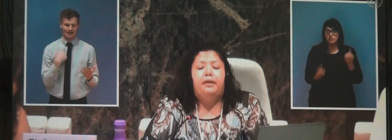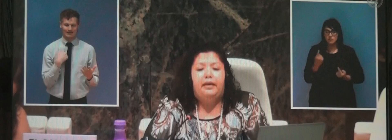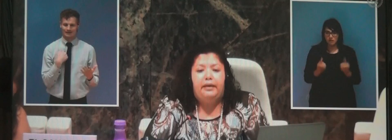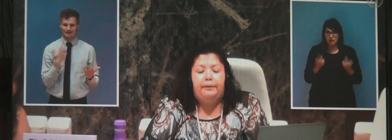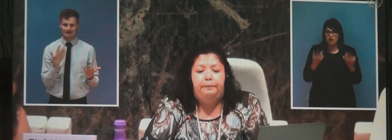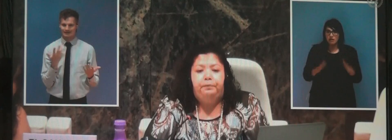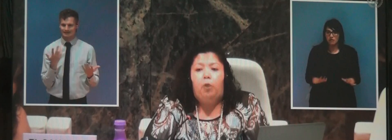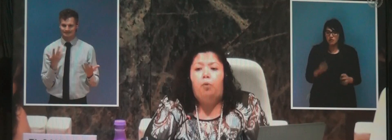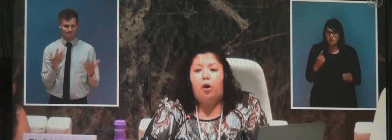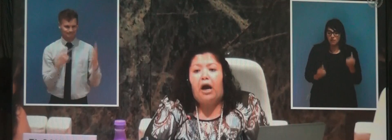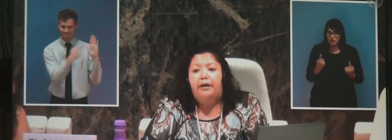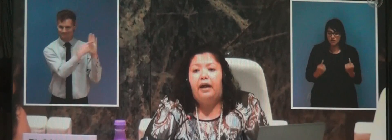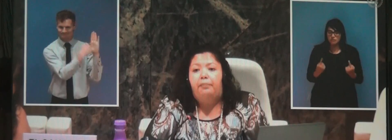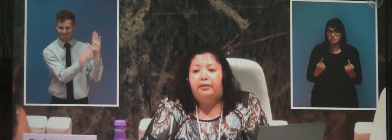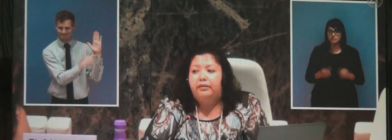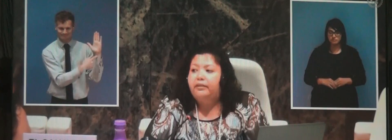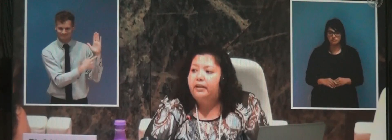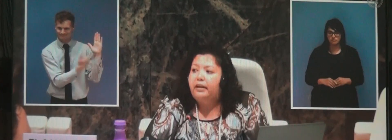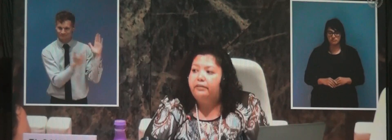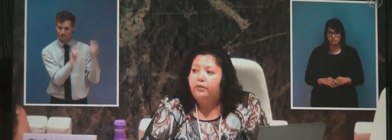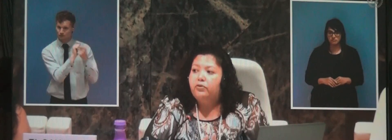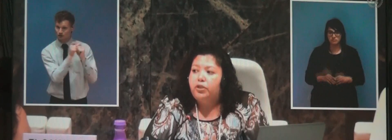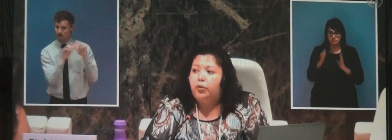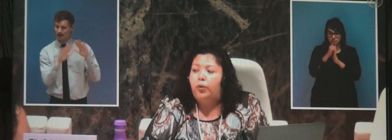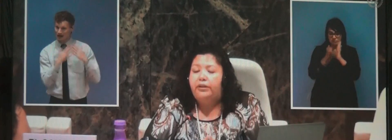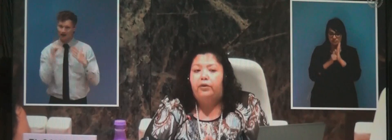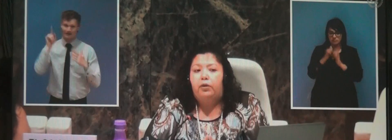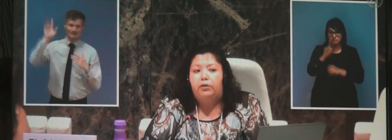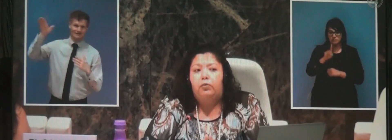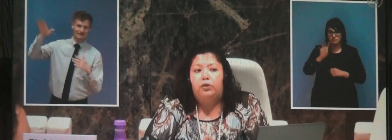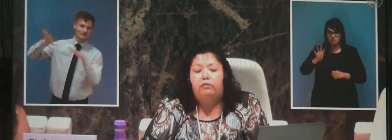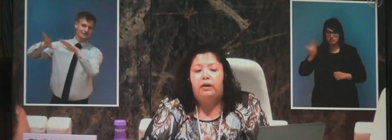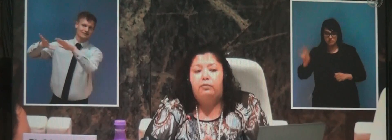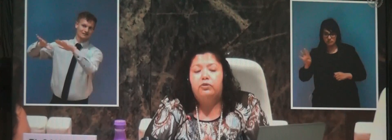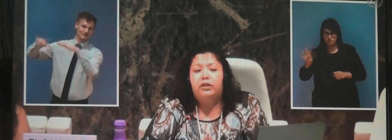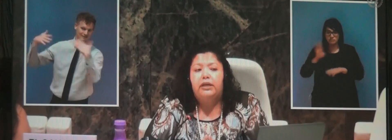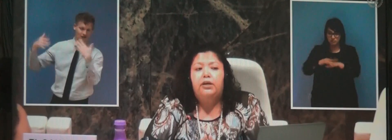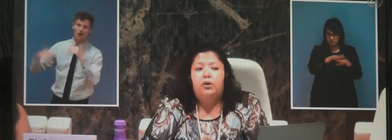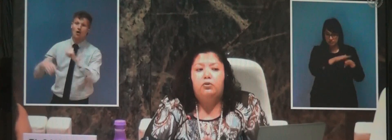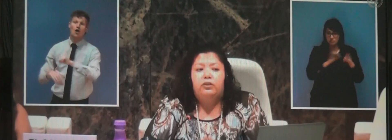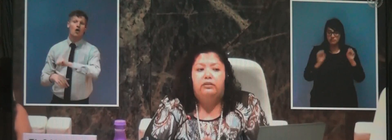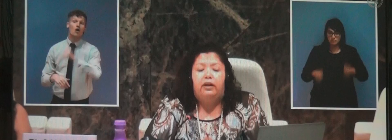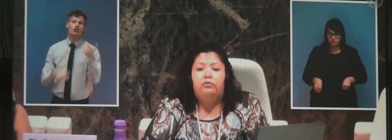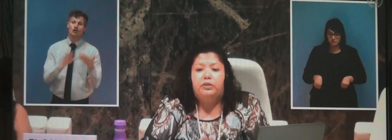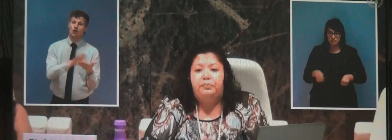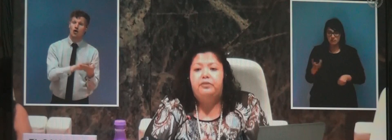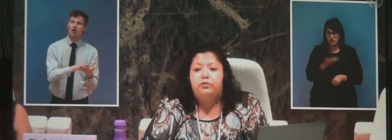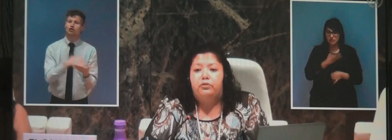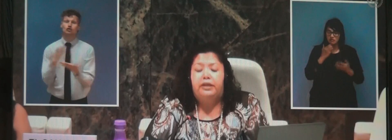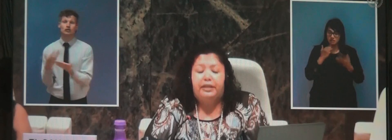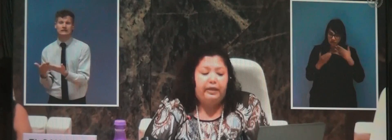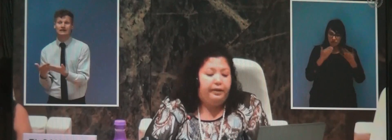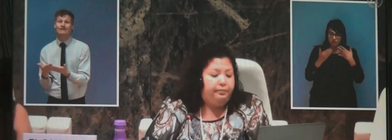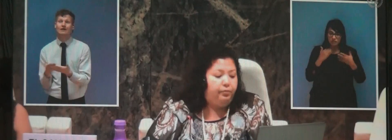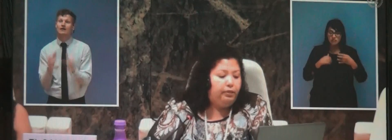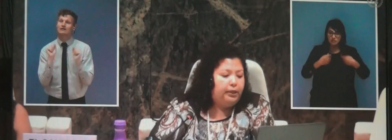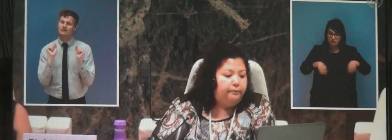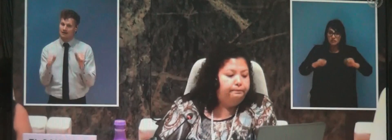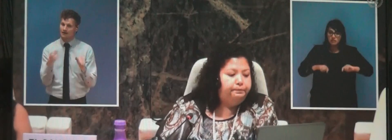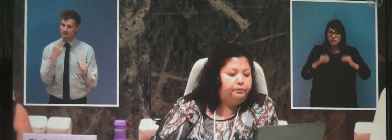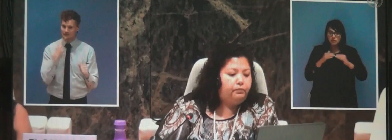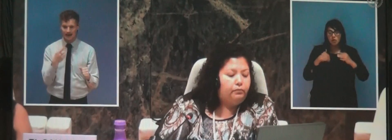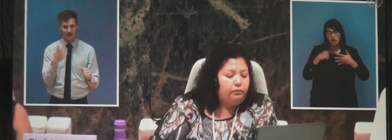el convocar a partir del artículo 144, cuando hablamos que los tratados también son ley de la